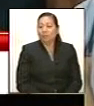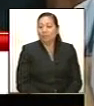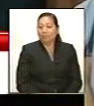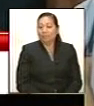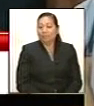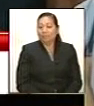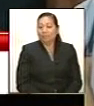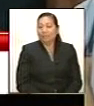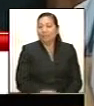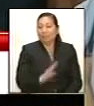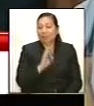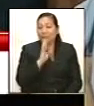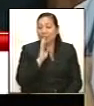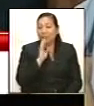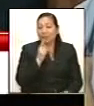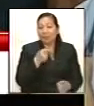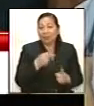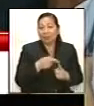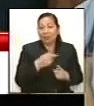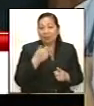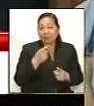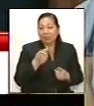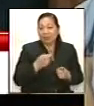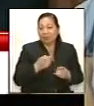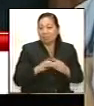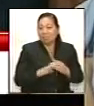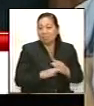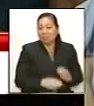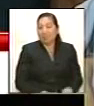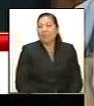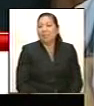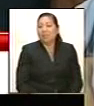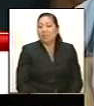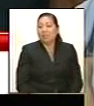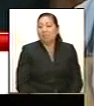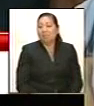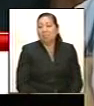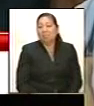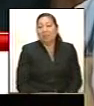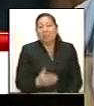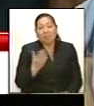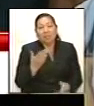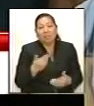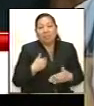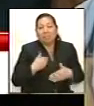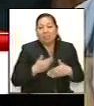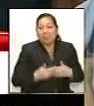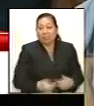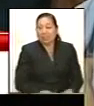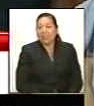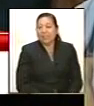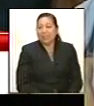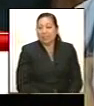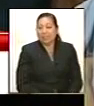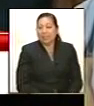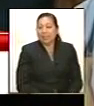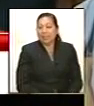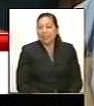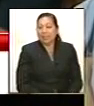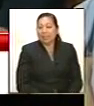Sobre todo lo que me refiero a acoso virtual, a básicamente acoso virtual, porque acoso, bueno, ya sabemos el procedimiento, ¿no?